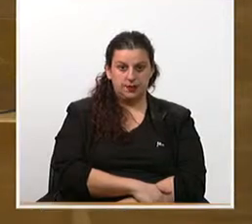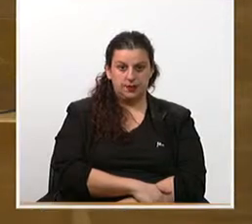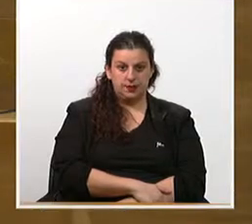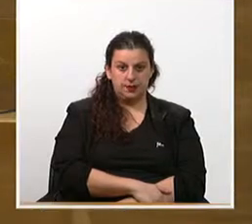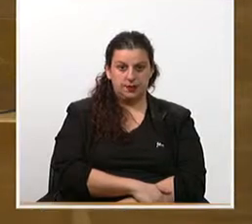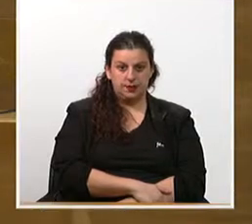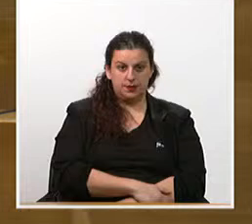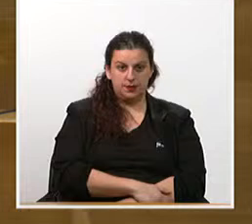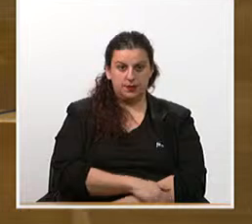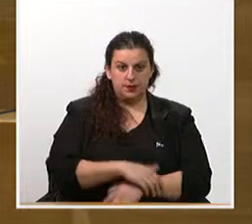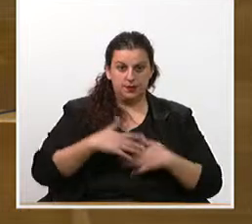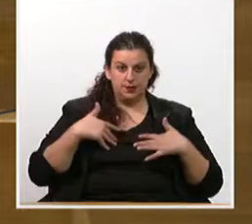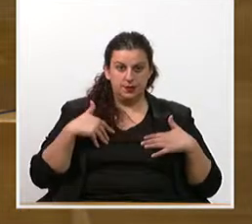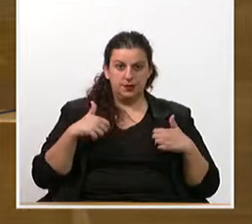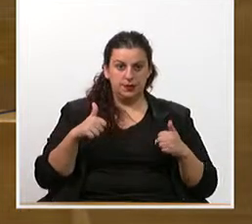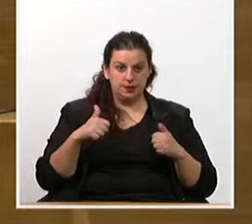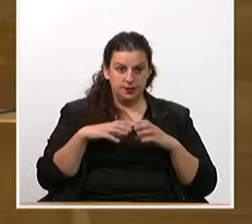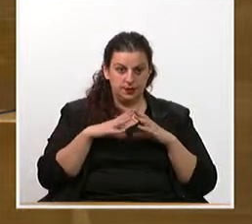Cuando usted